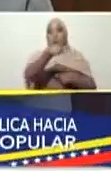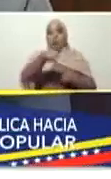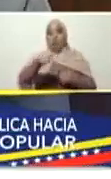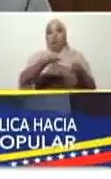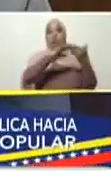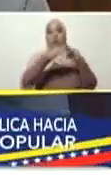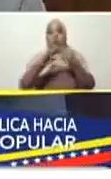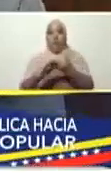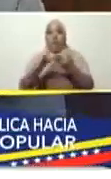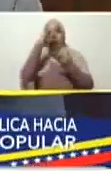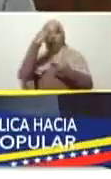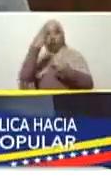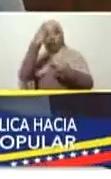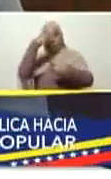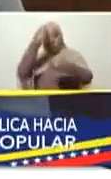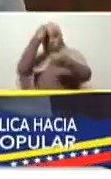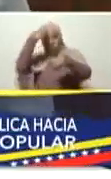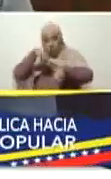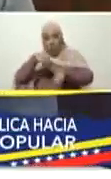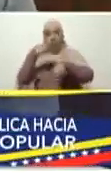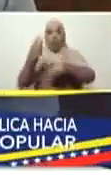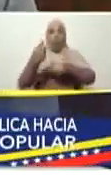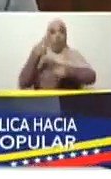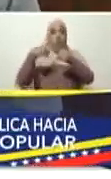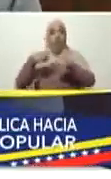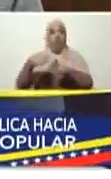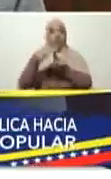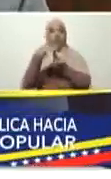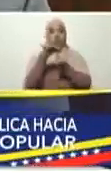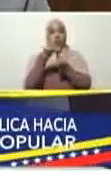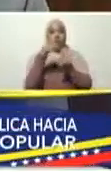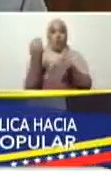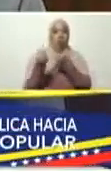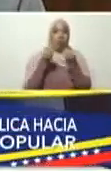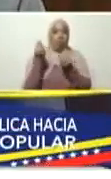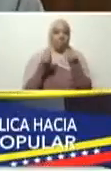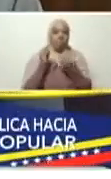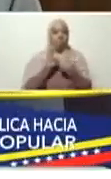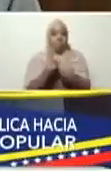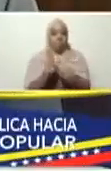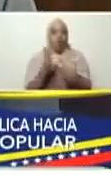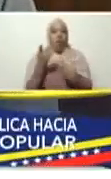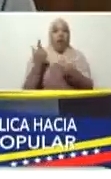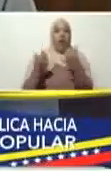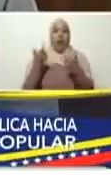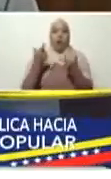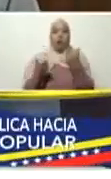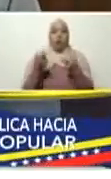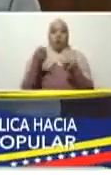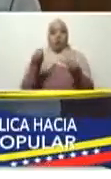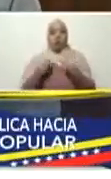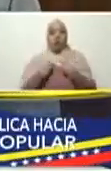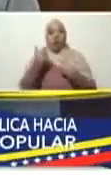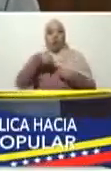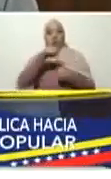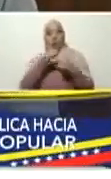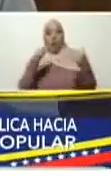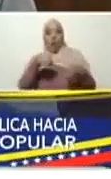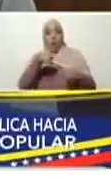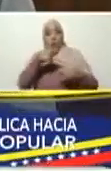en la alcaldía para que le pongan un sello a una determinada solicitud o para que le pongan algún tipo de